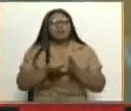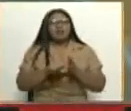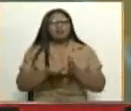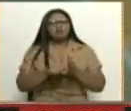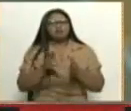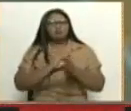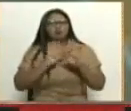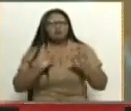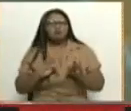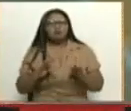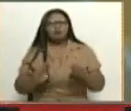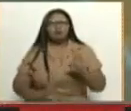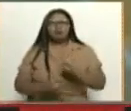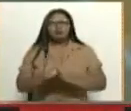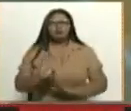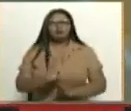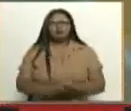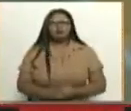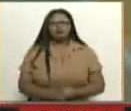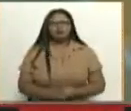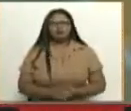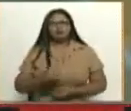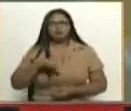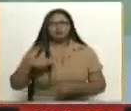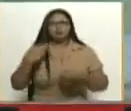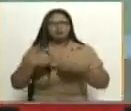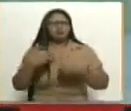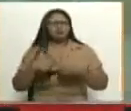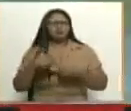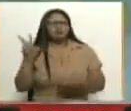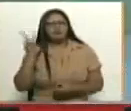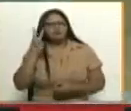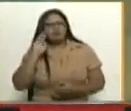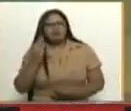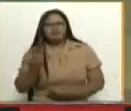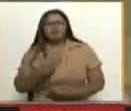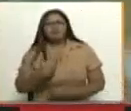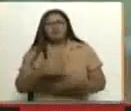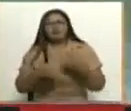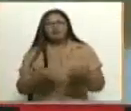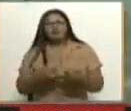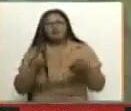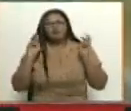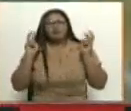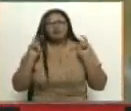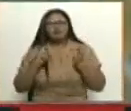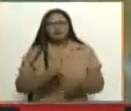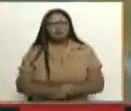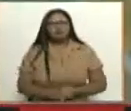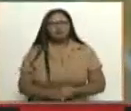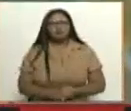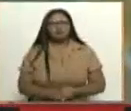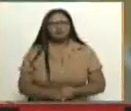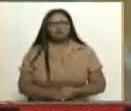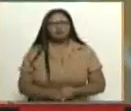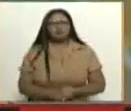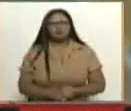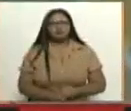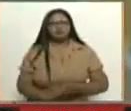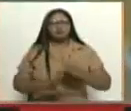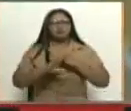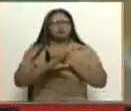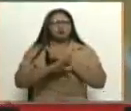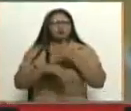el tema de los hidrocarburos, el tema de petróleo. Y Venezuela ha sido muy afectado por el tema de este bloqueo. ¿Qué